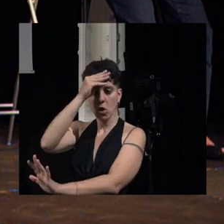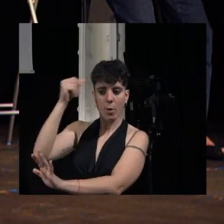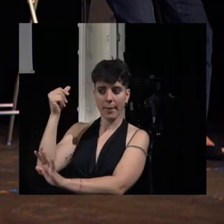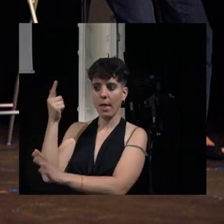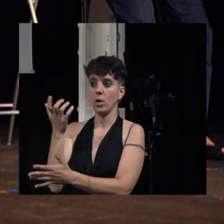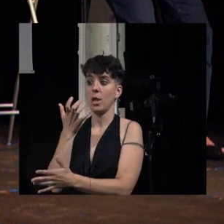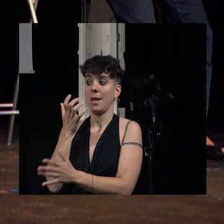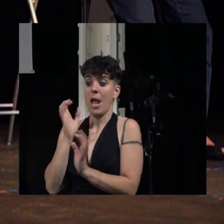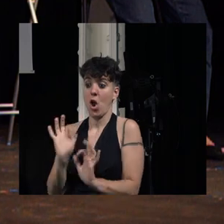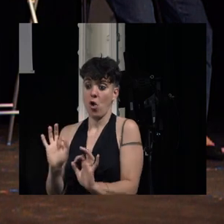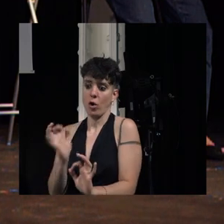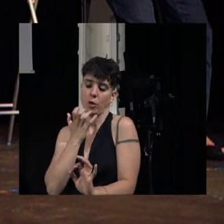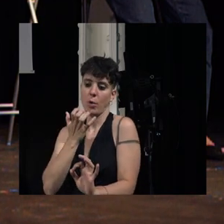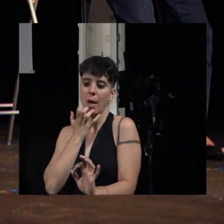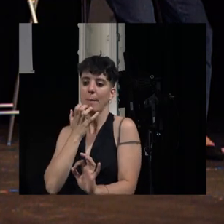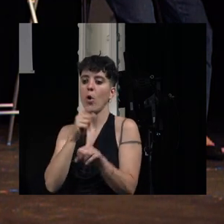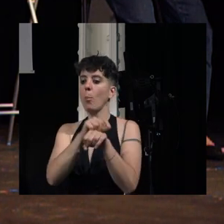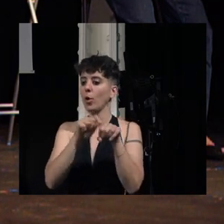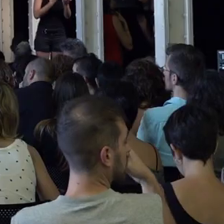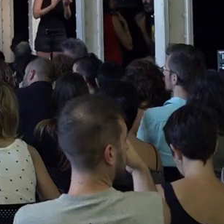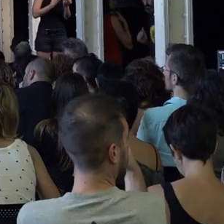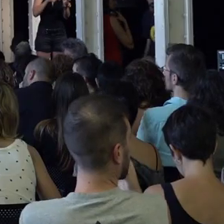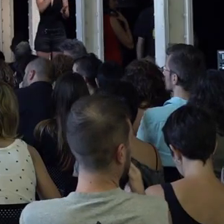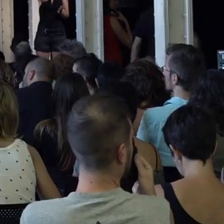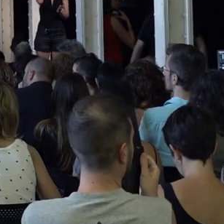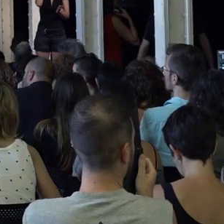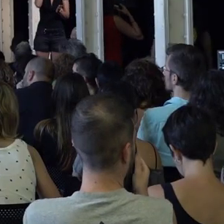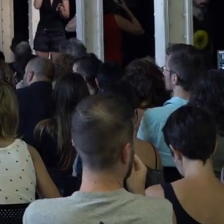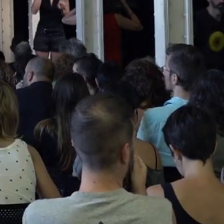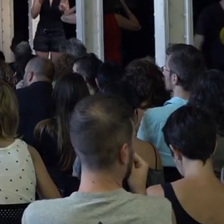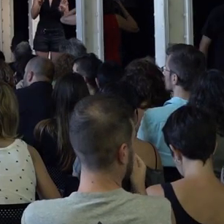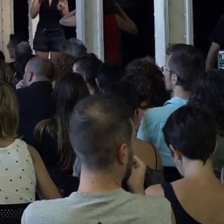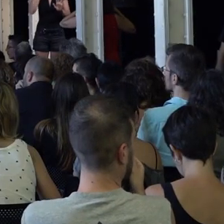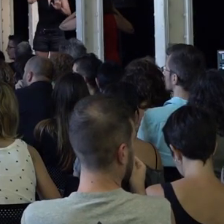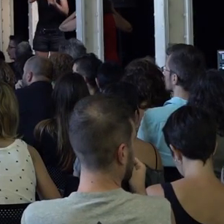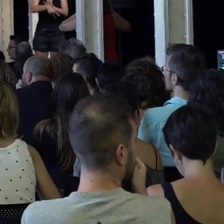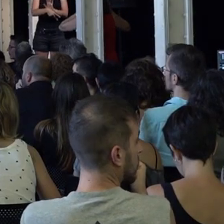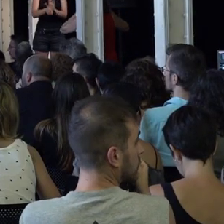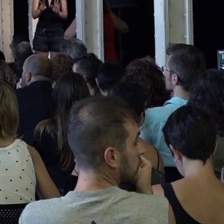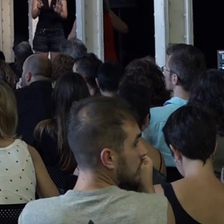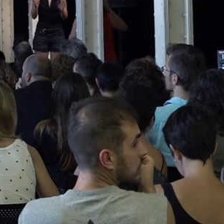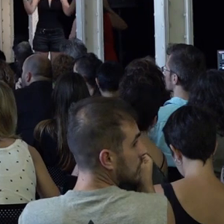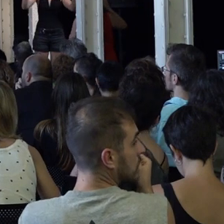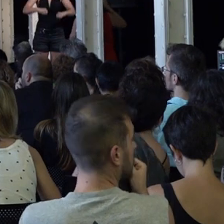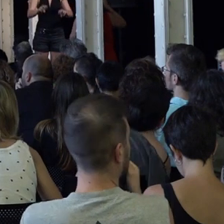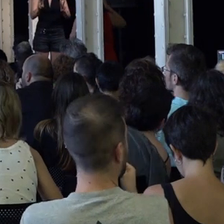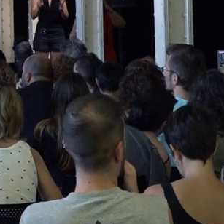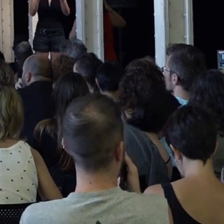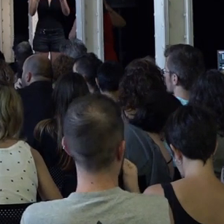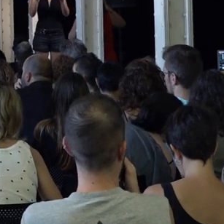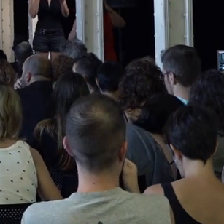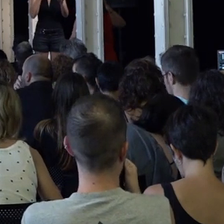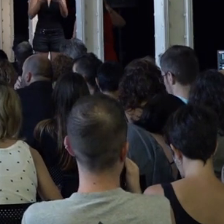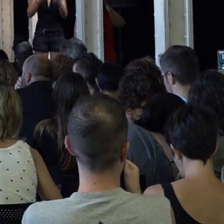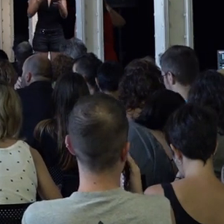ejemplo, en concreto, de cara a la política municipal de Madrid, la nueva normativa aprobada, ¿no?, planteada por